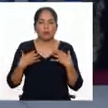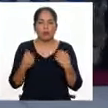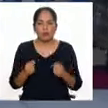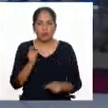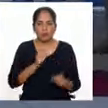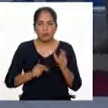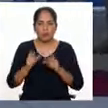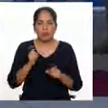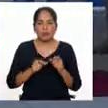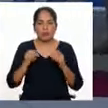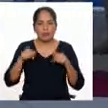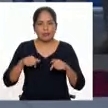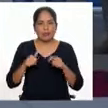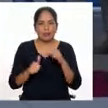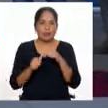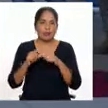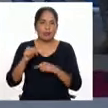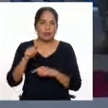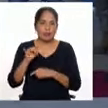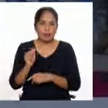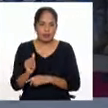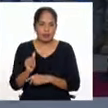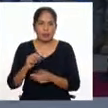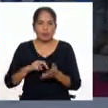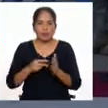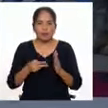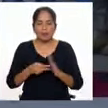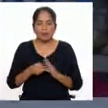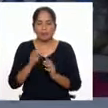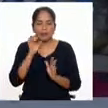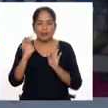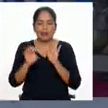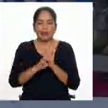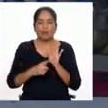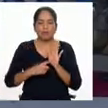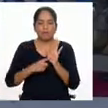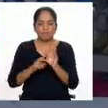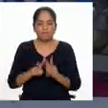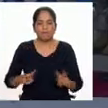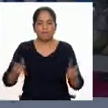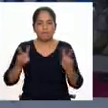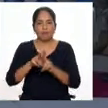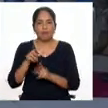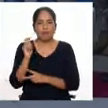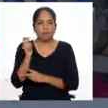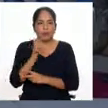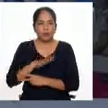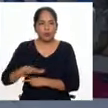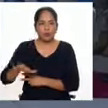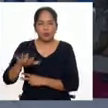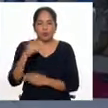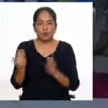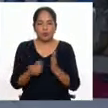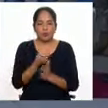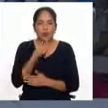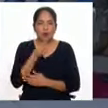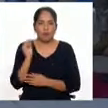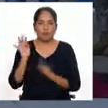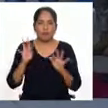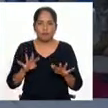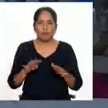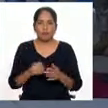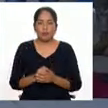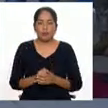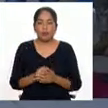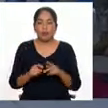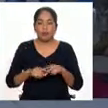de la provincia de Atalaya, lo cual constituye un acto de ejemplo valedero como testimonio a las nuevas generaciones. Usted está pasando la